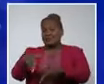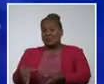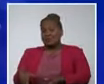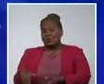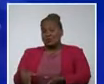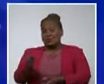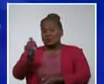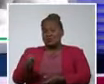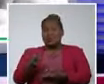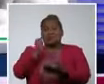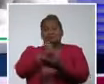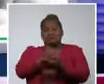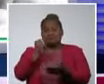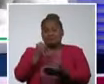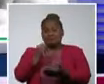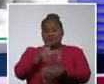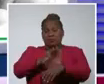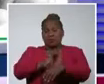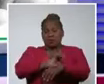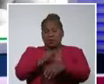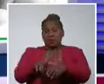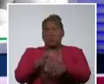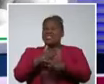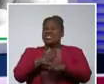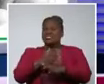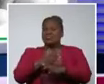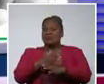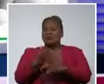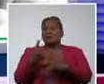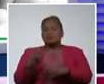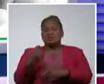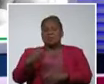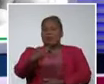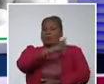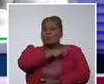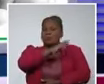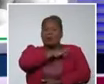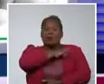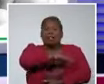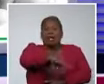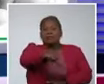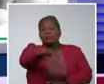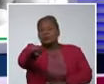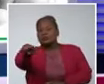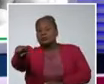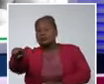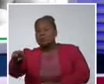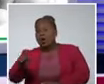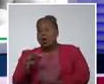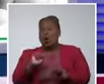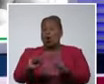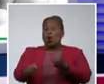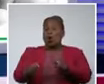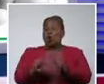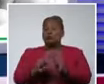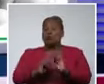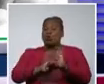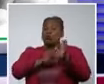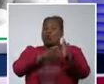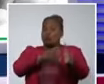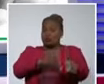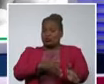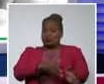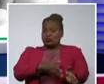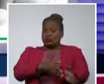pues evidencian que necesitamos de mayor autorresponsabilidad, de mayor control en nuestras conductas para evitar mayores contagios